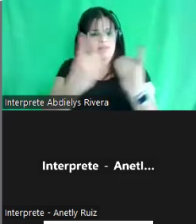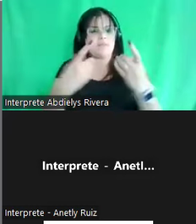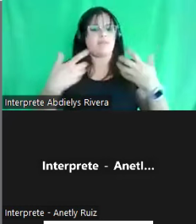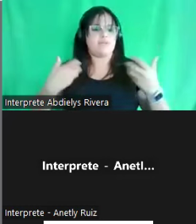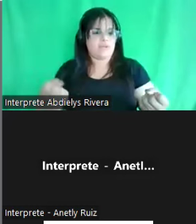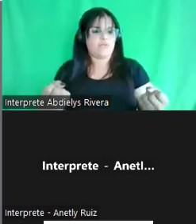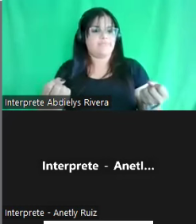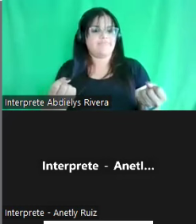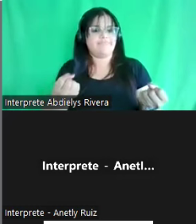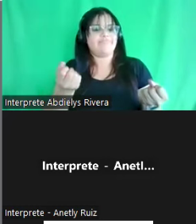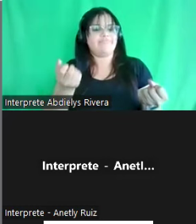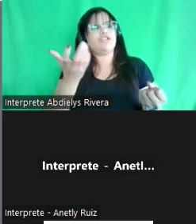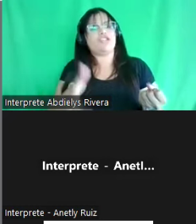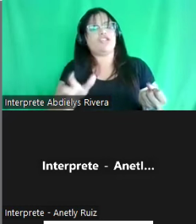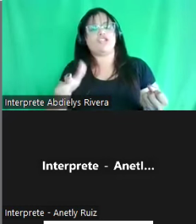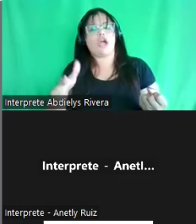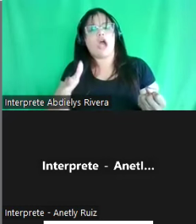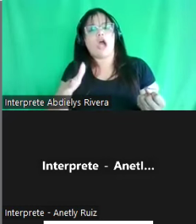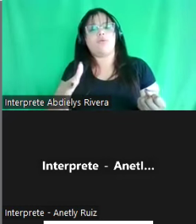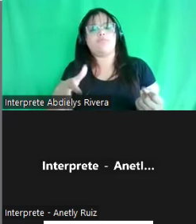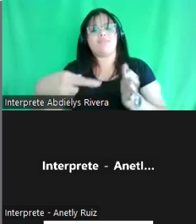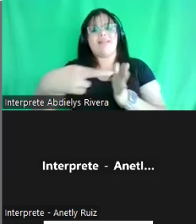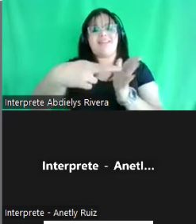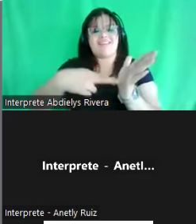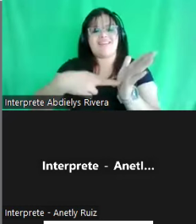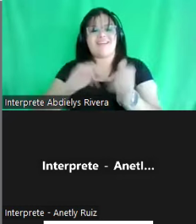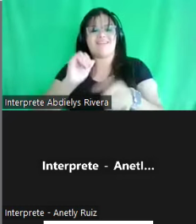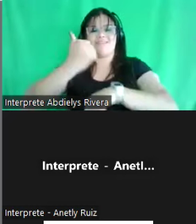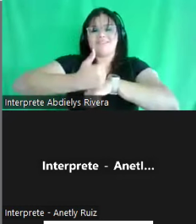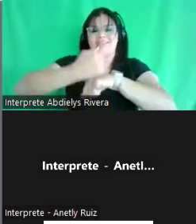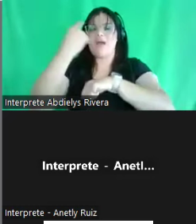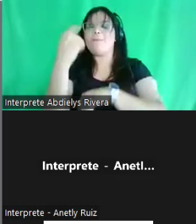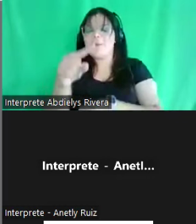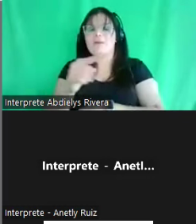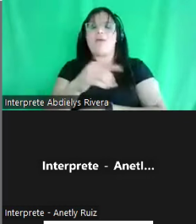¿verdad?, para hospitales, fue recientemente